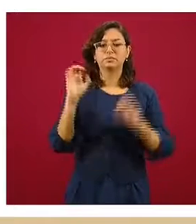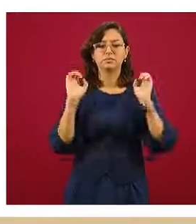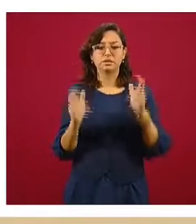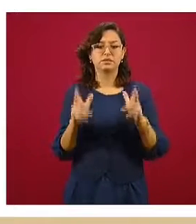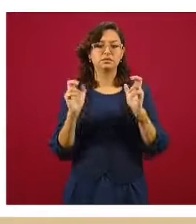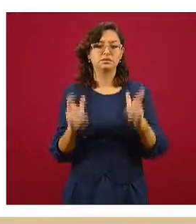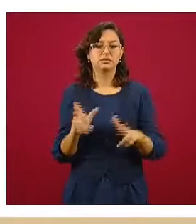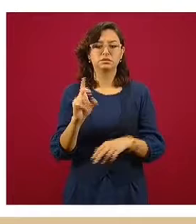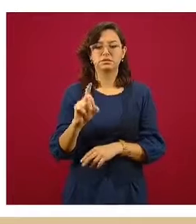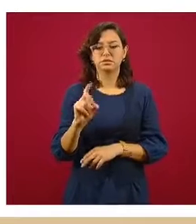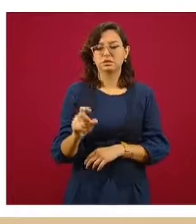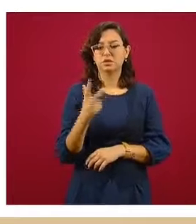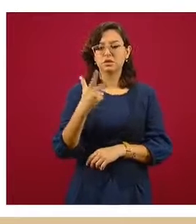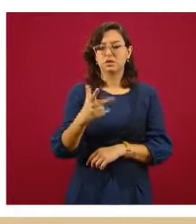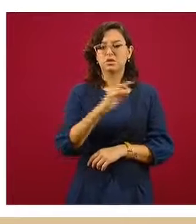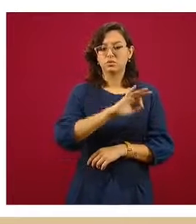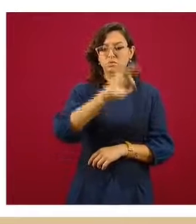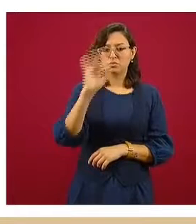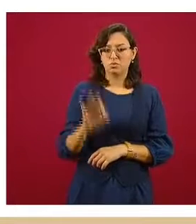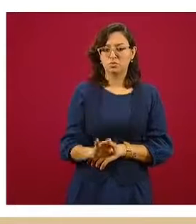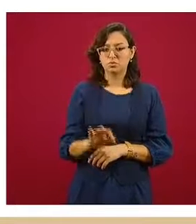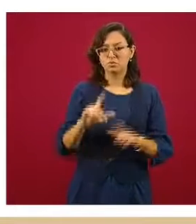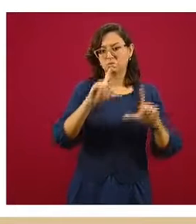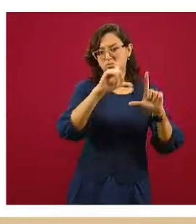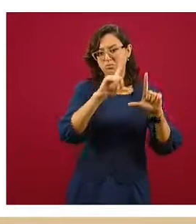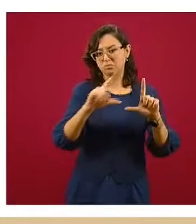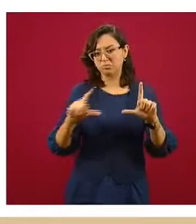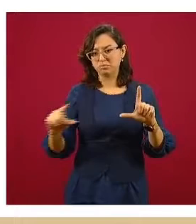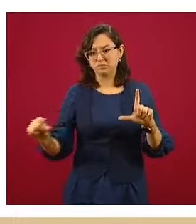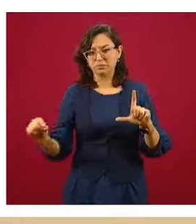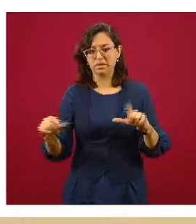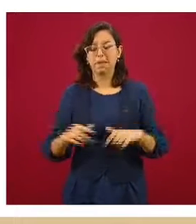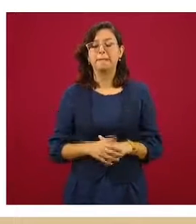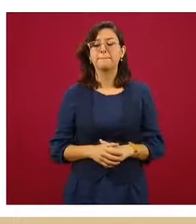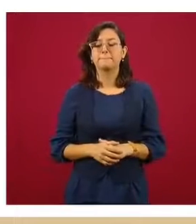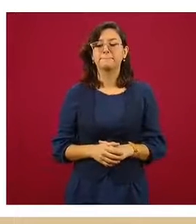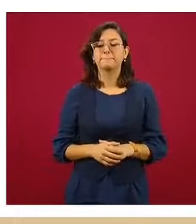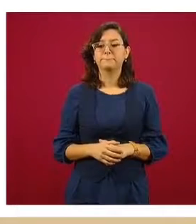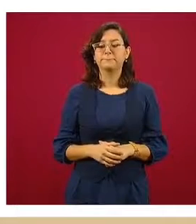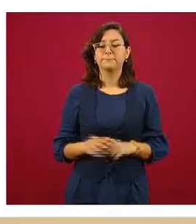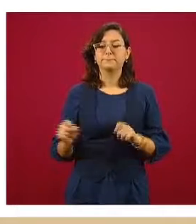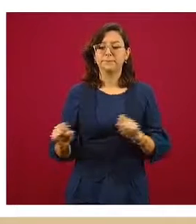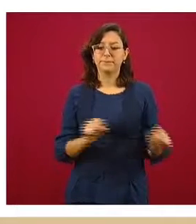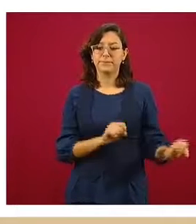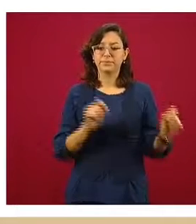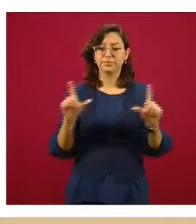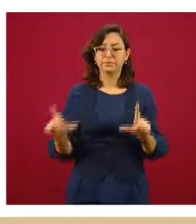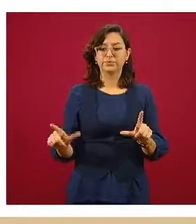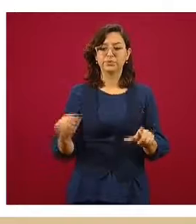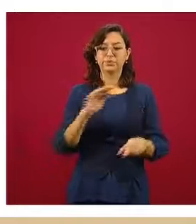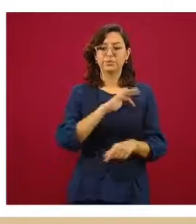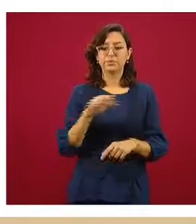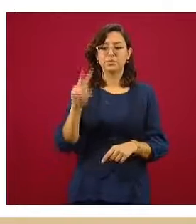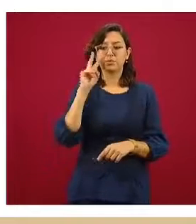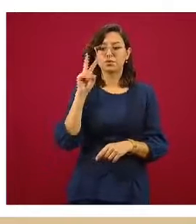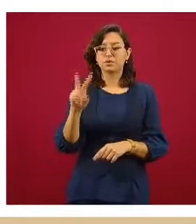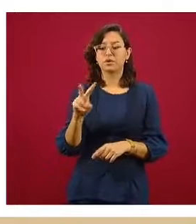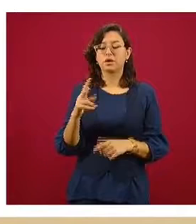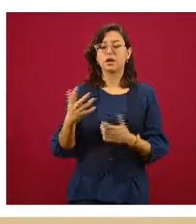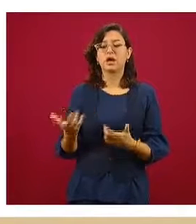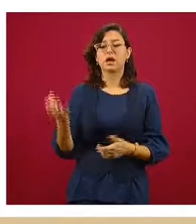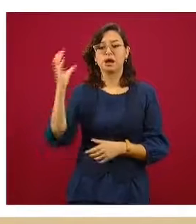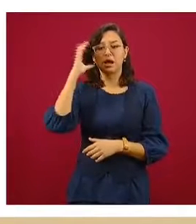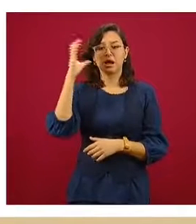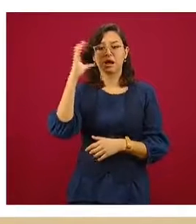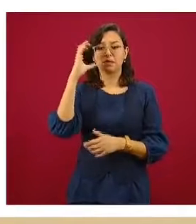con 38%, y así progresivamente. Y en la última diapositiva vemos la ocupación de